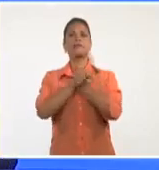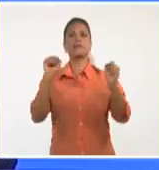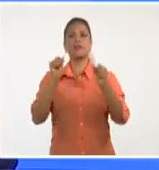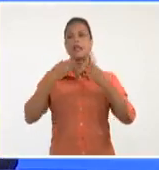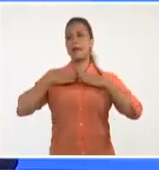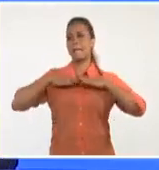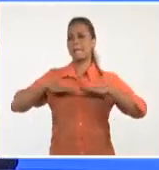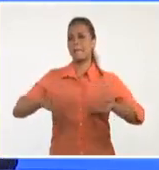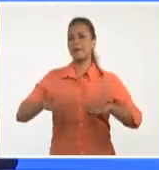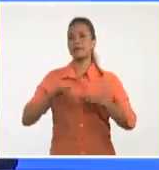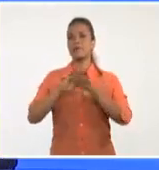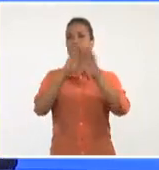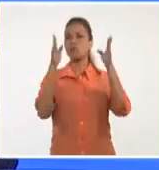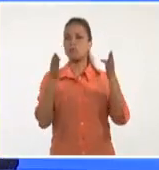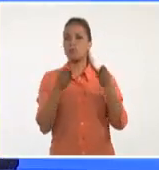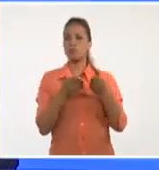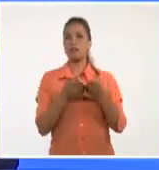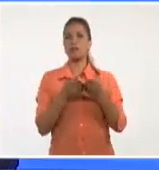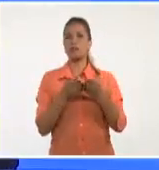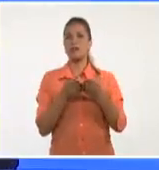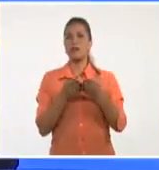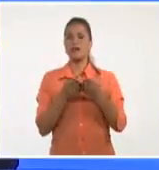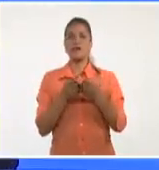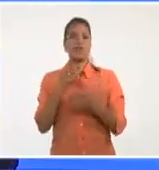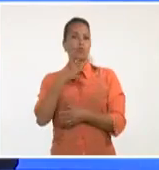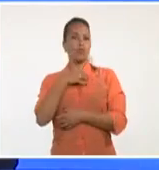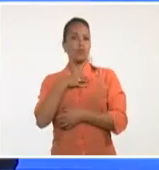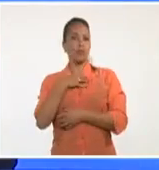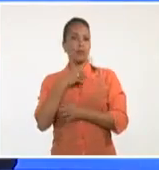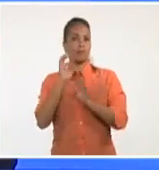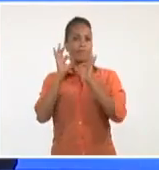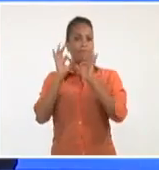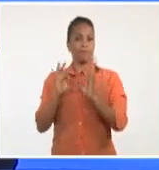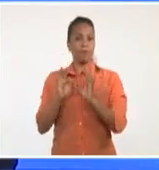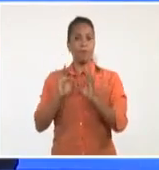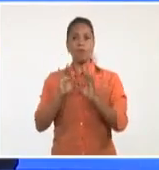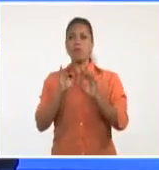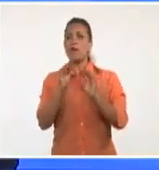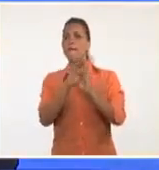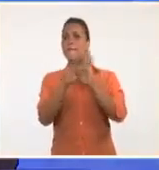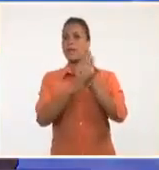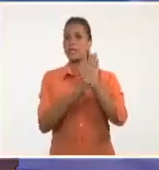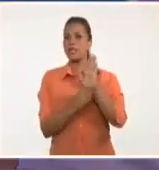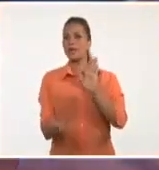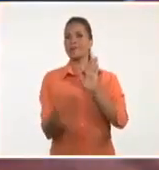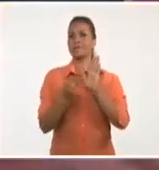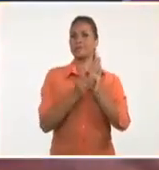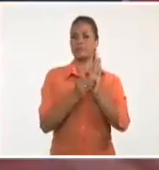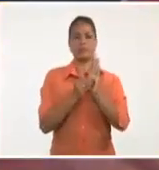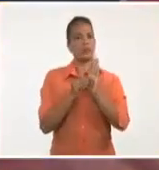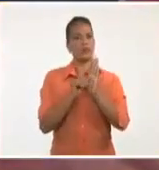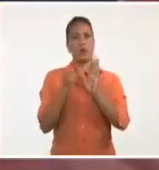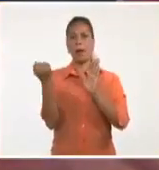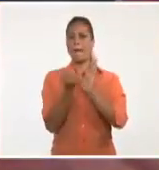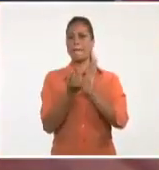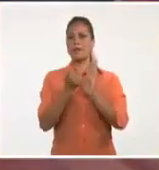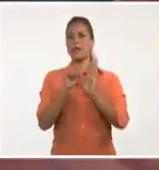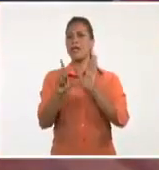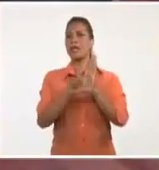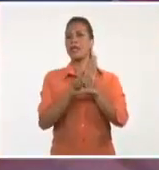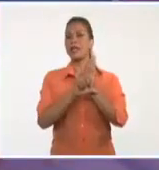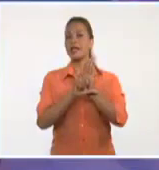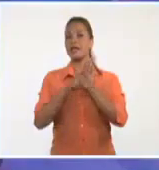mundial. No impone un modelo, no adopta medidas coercitivas unilaterales, no aplica leyes